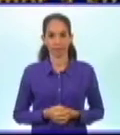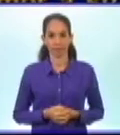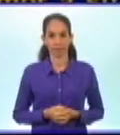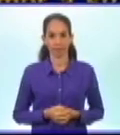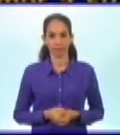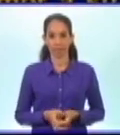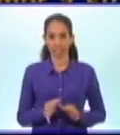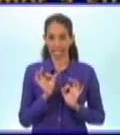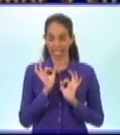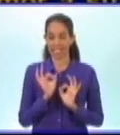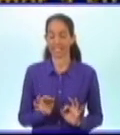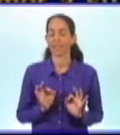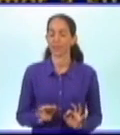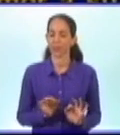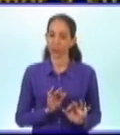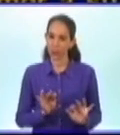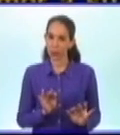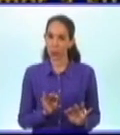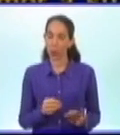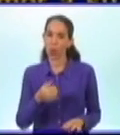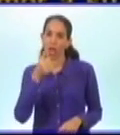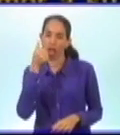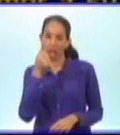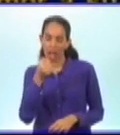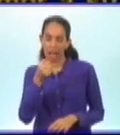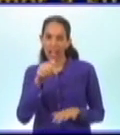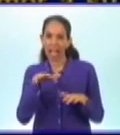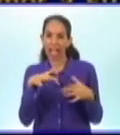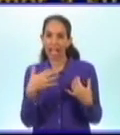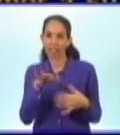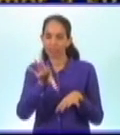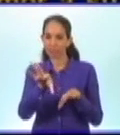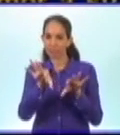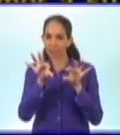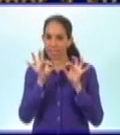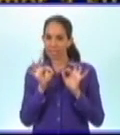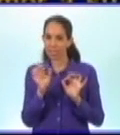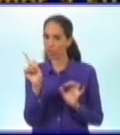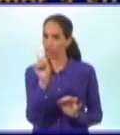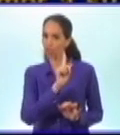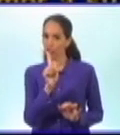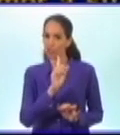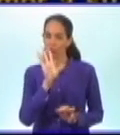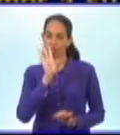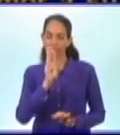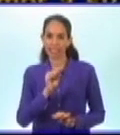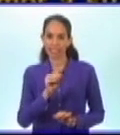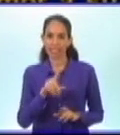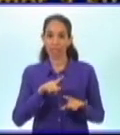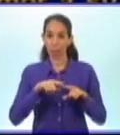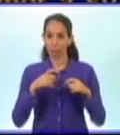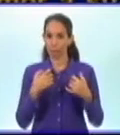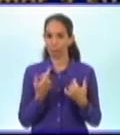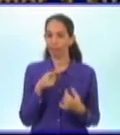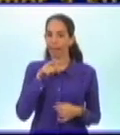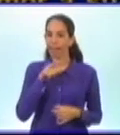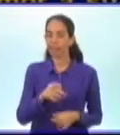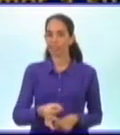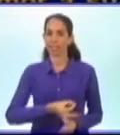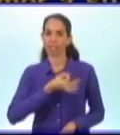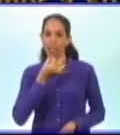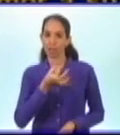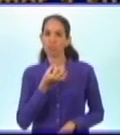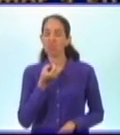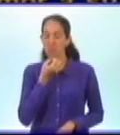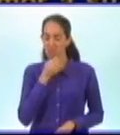Seguramente en el inciso A, la opción que seleccionaron fue no se dice, porque esa expresión puede ser